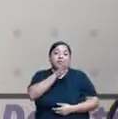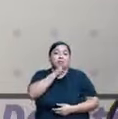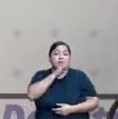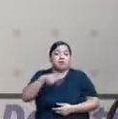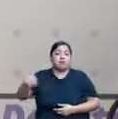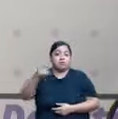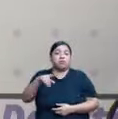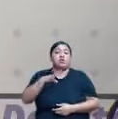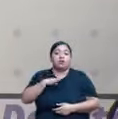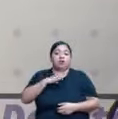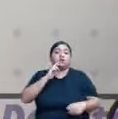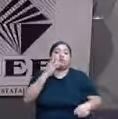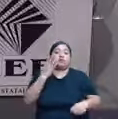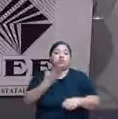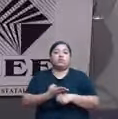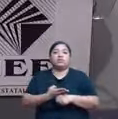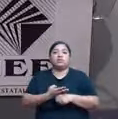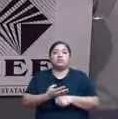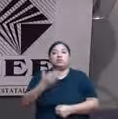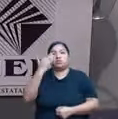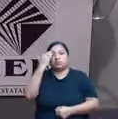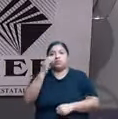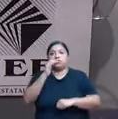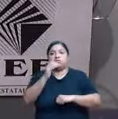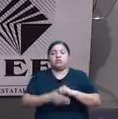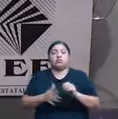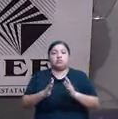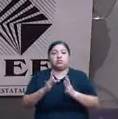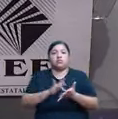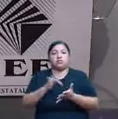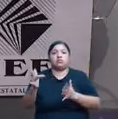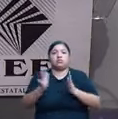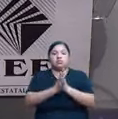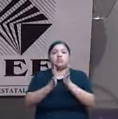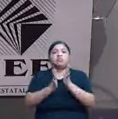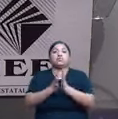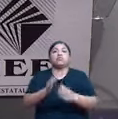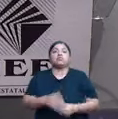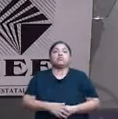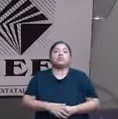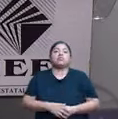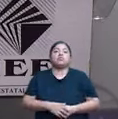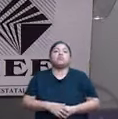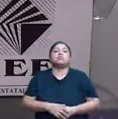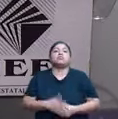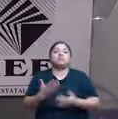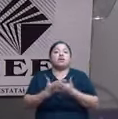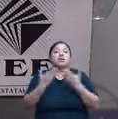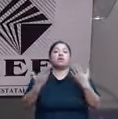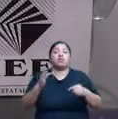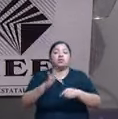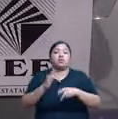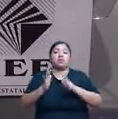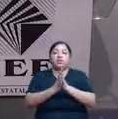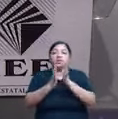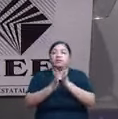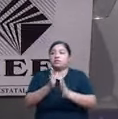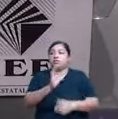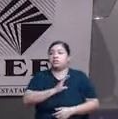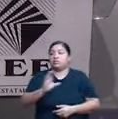en la mejora de las instituciones. Su tiempo se agotó, muchas gracias por su participación, candidato. Ahora corresponde de la participación